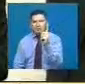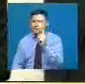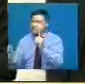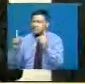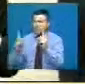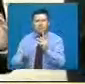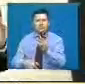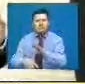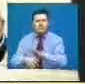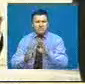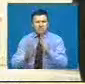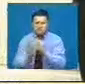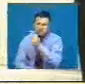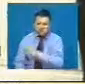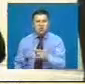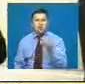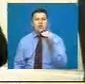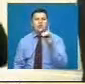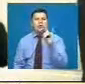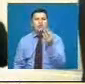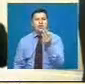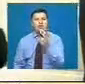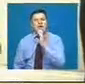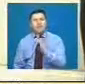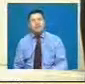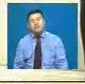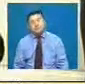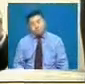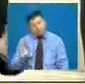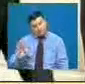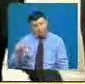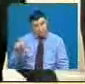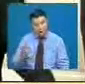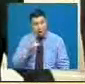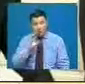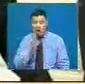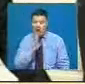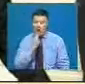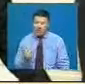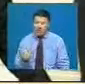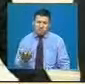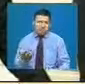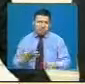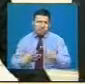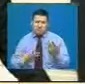la intervención del senador Duque. Yo creo, senador Duque, que